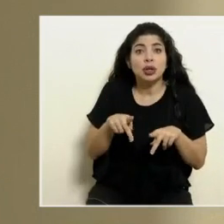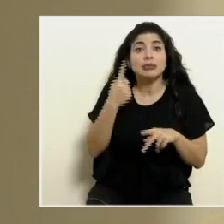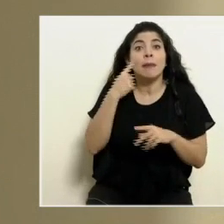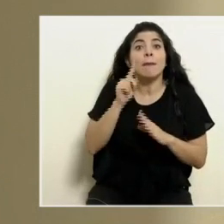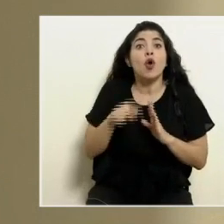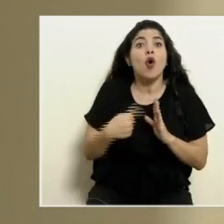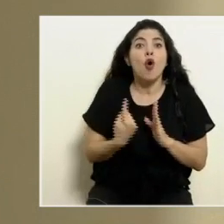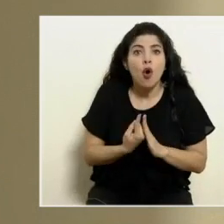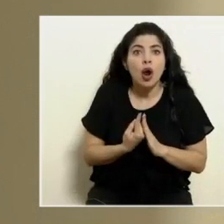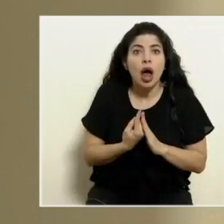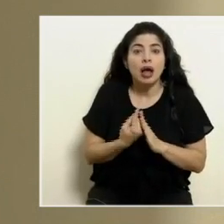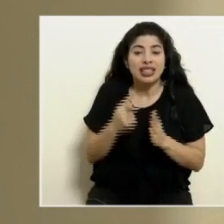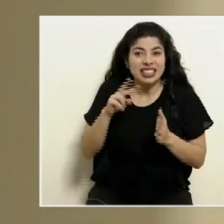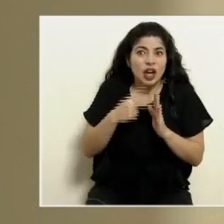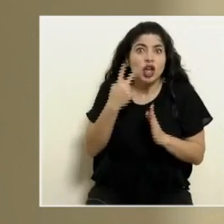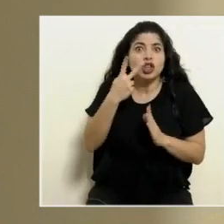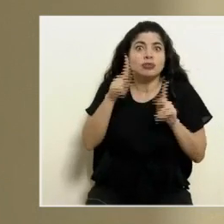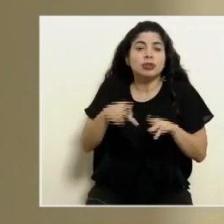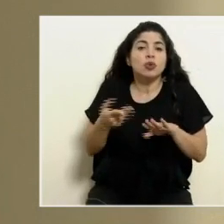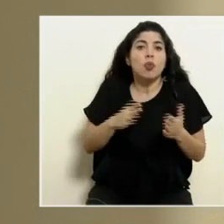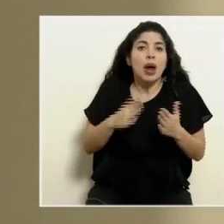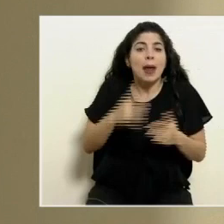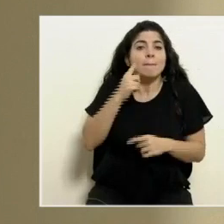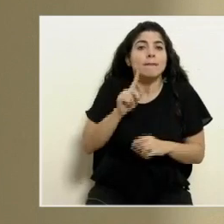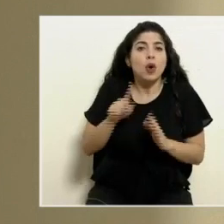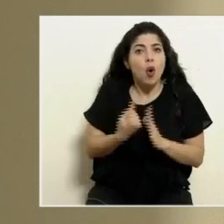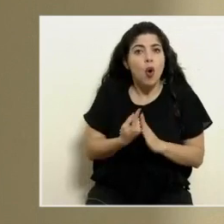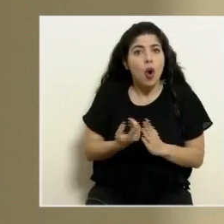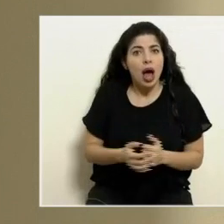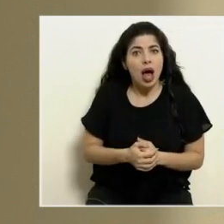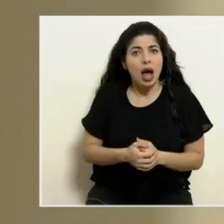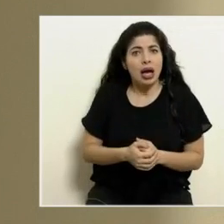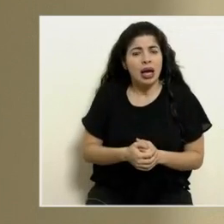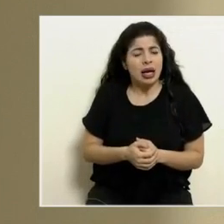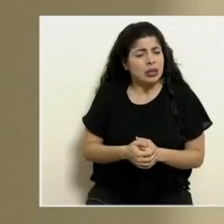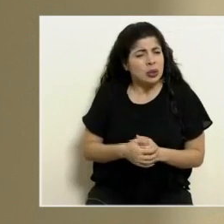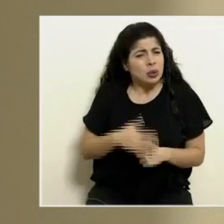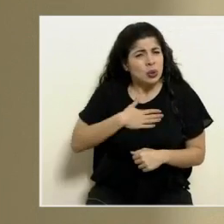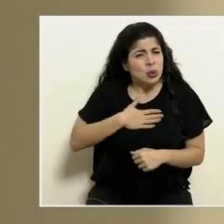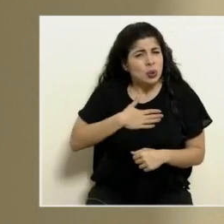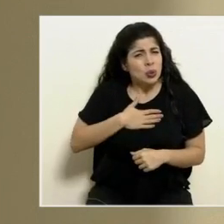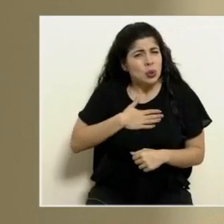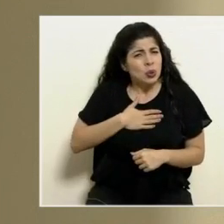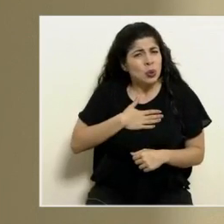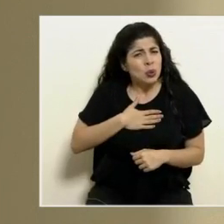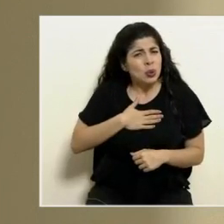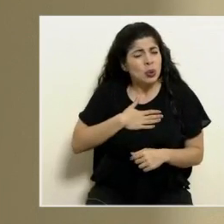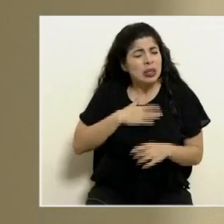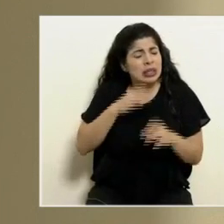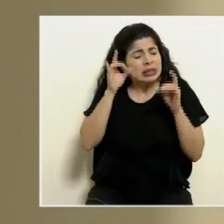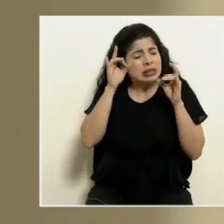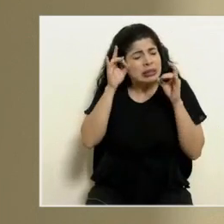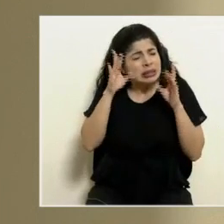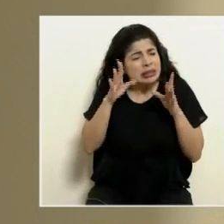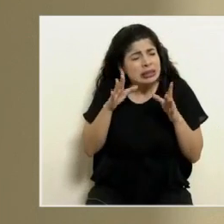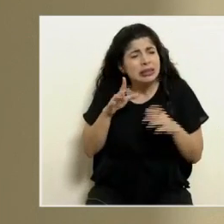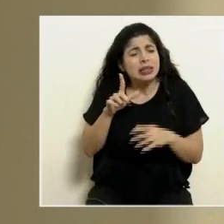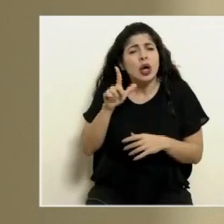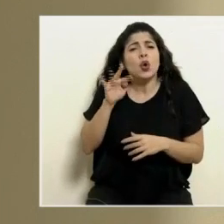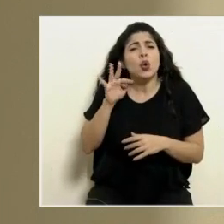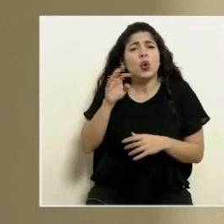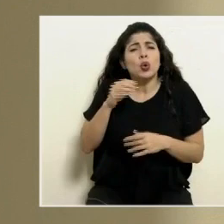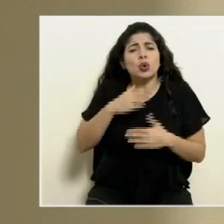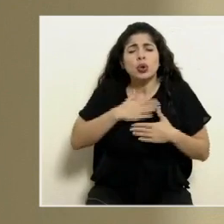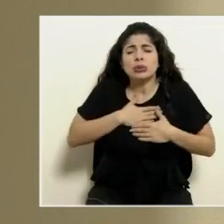hora, prácticamente 2 personas por hora. Eso no, o sea, de verdad que yo lo digo, es una tragedia, es un luto nacional